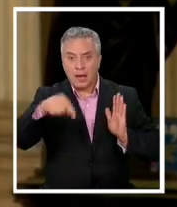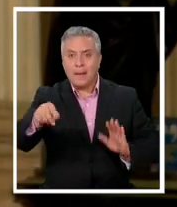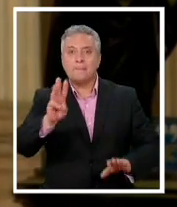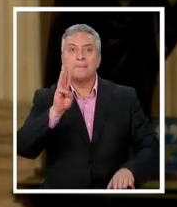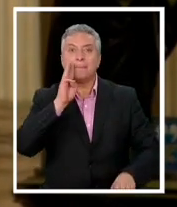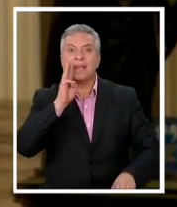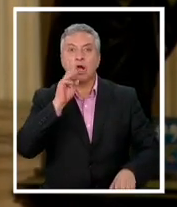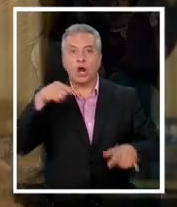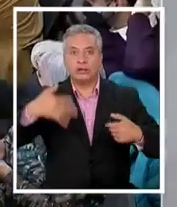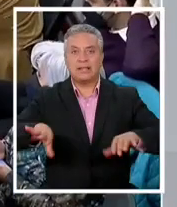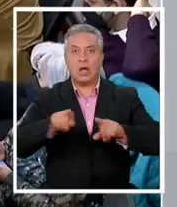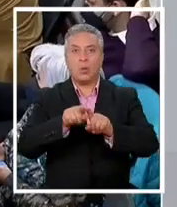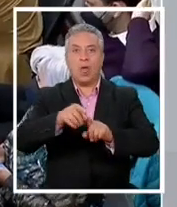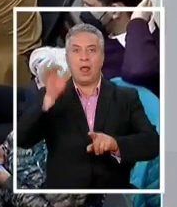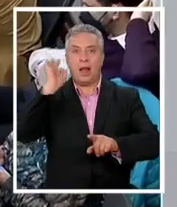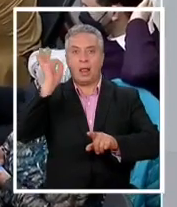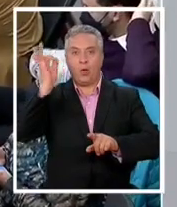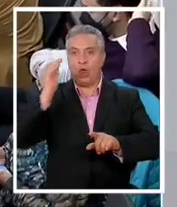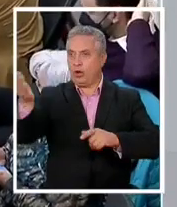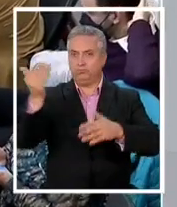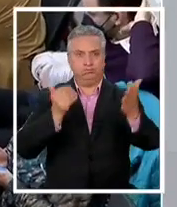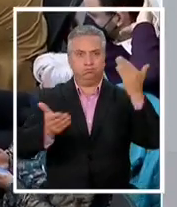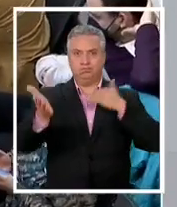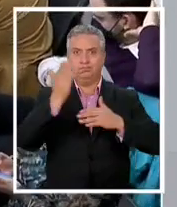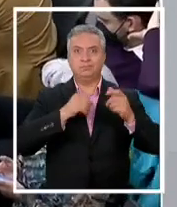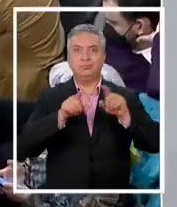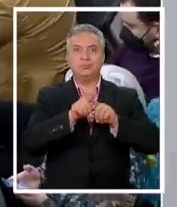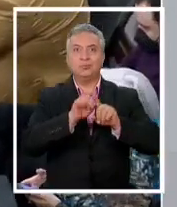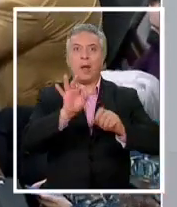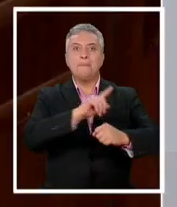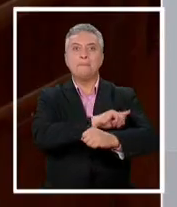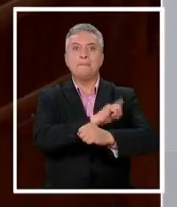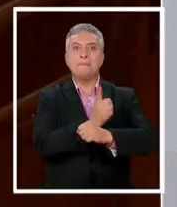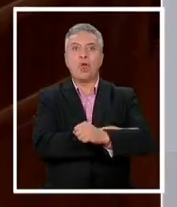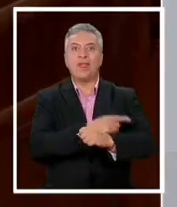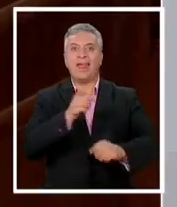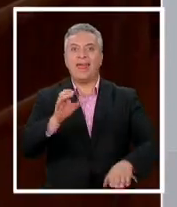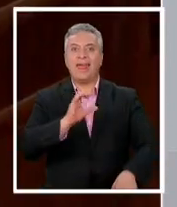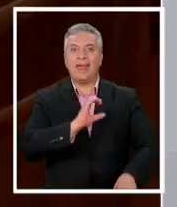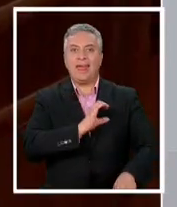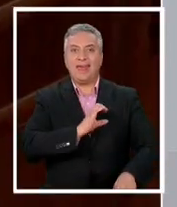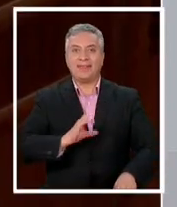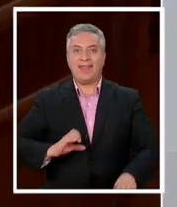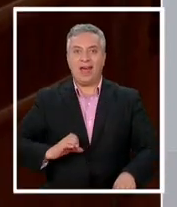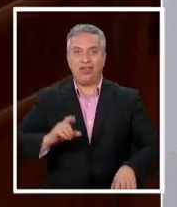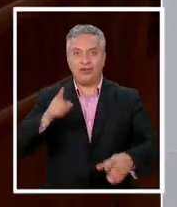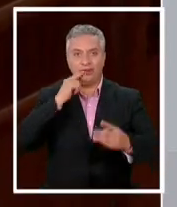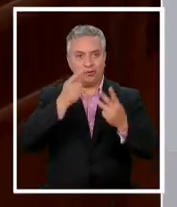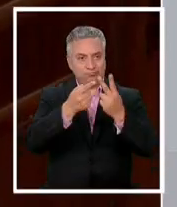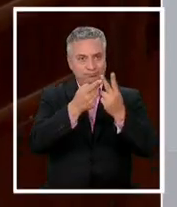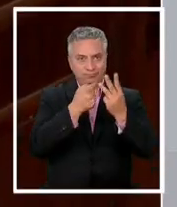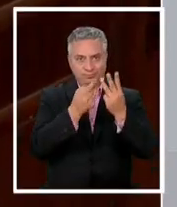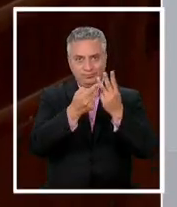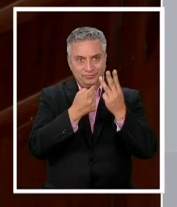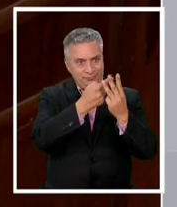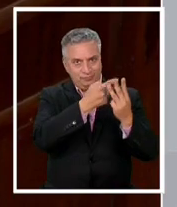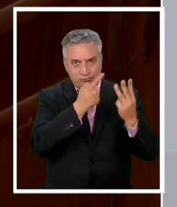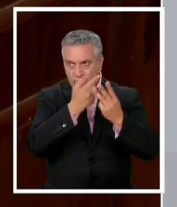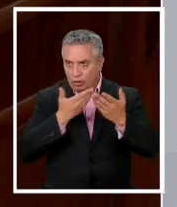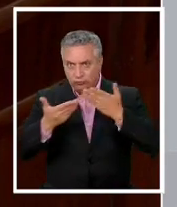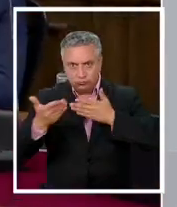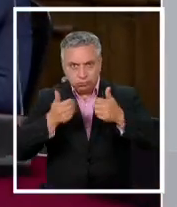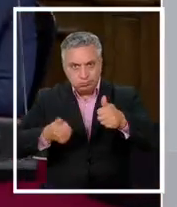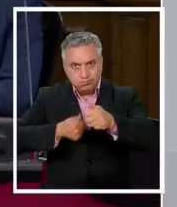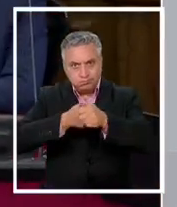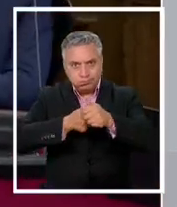de reuniones con los diferentes poderes del Estado. ¿Para qué? Para que se asesore a la Convención justamente respecto a